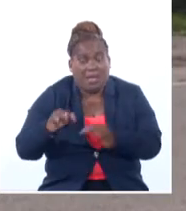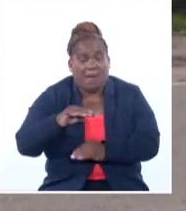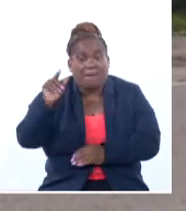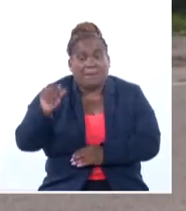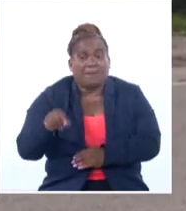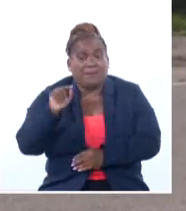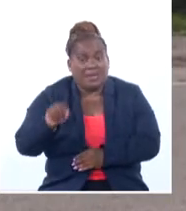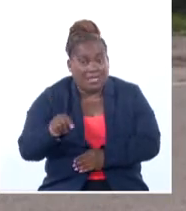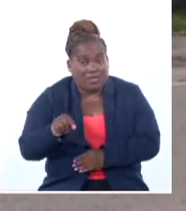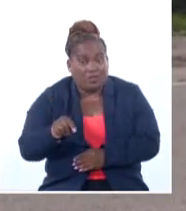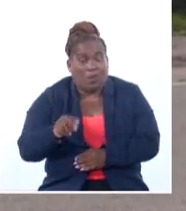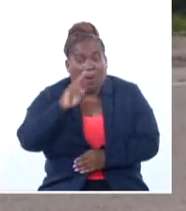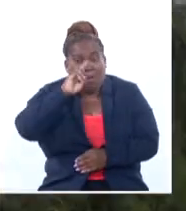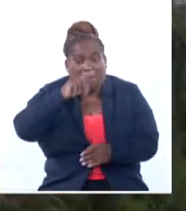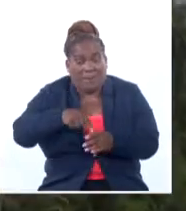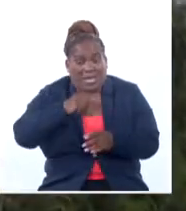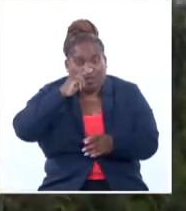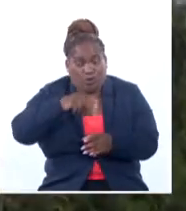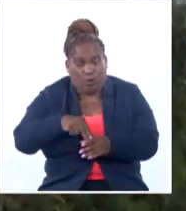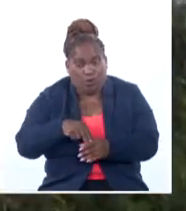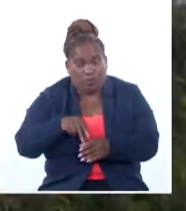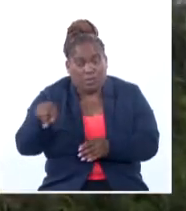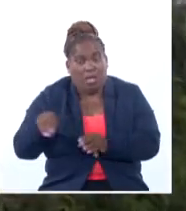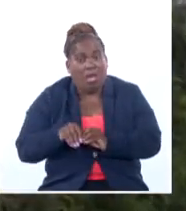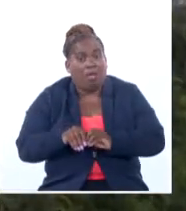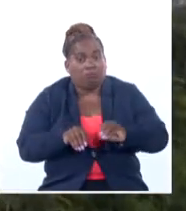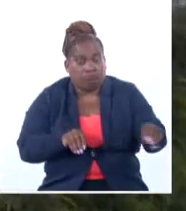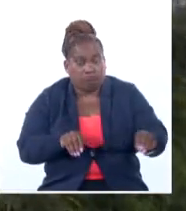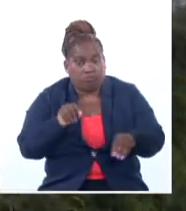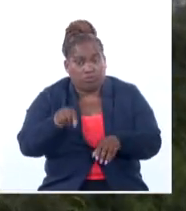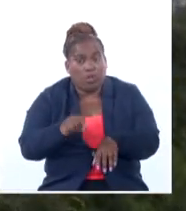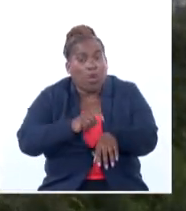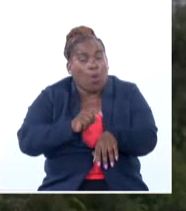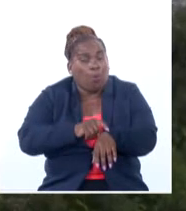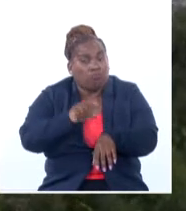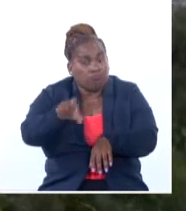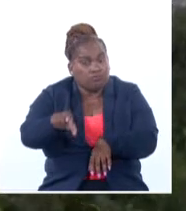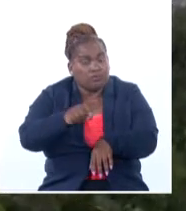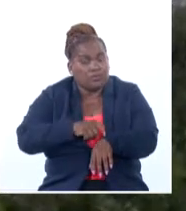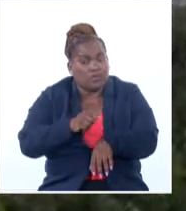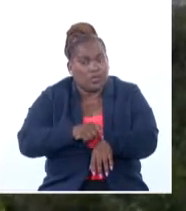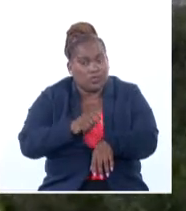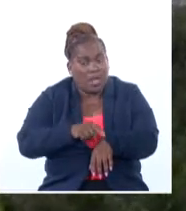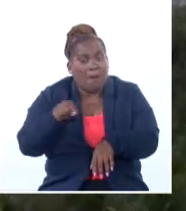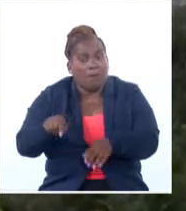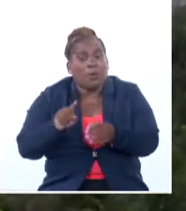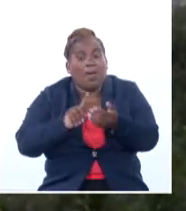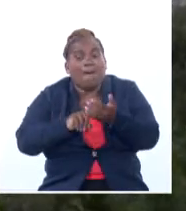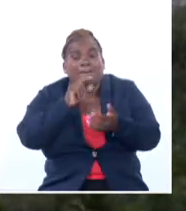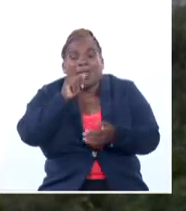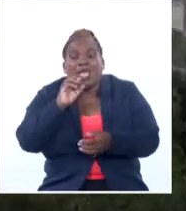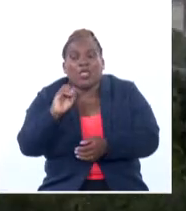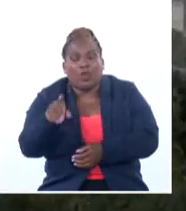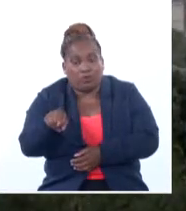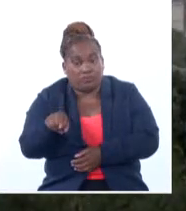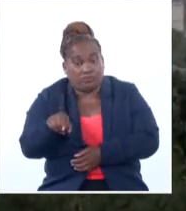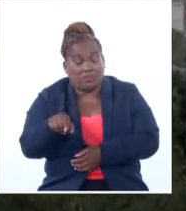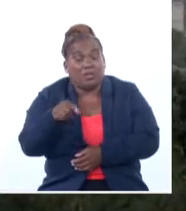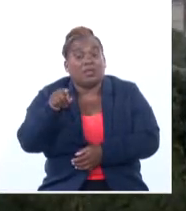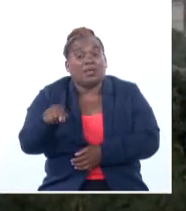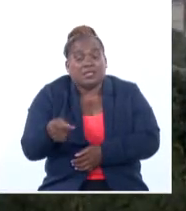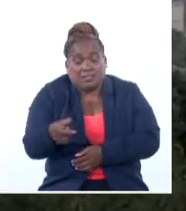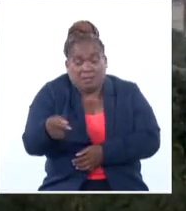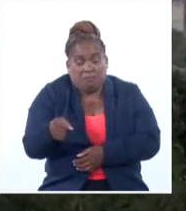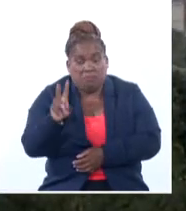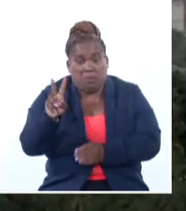El Aissami. El Aissami fue sustituido en las últimas horas en sus funciones ministeriales por Pedro Rafael Tellechea, quien desde hace poco más